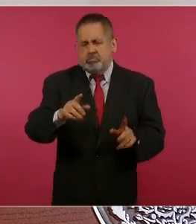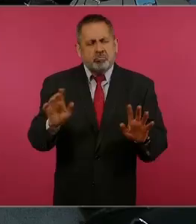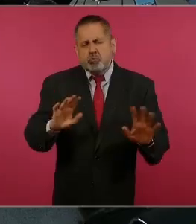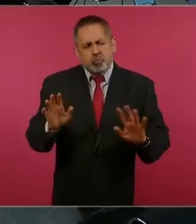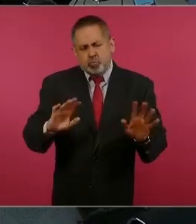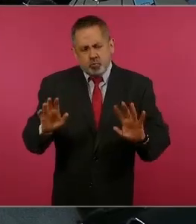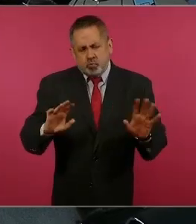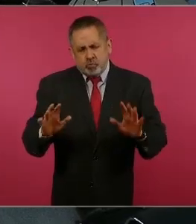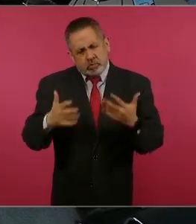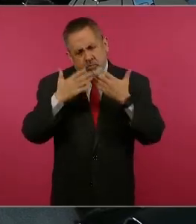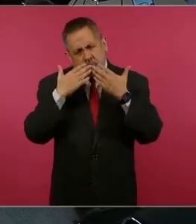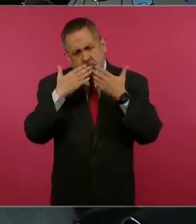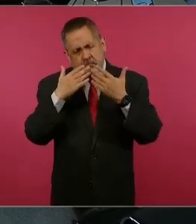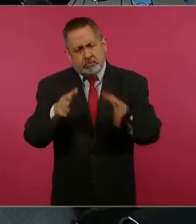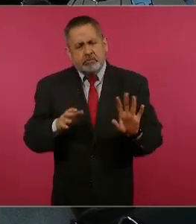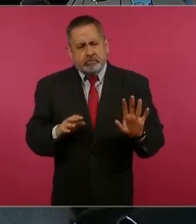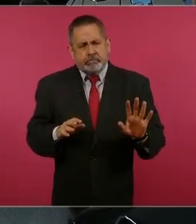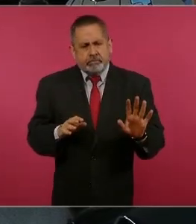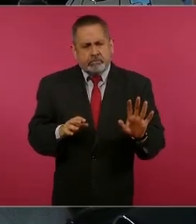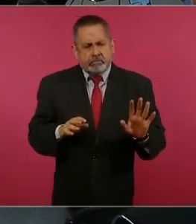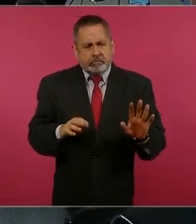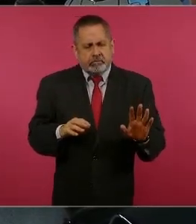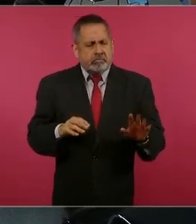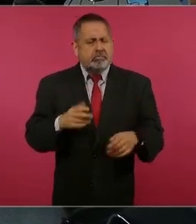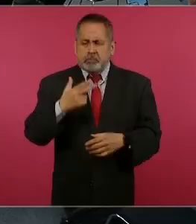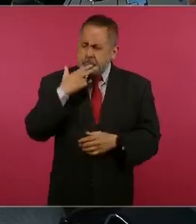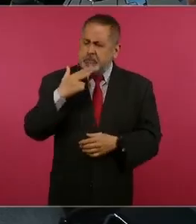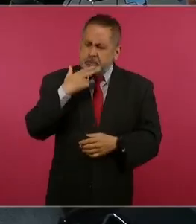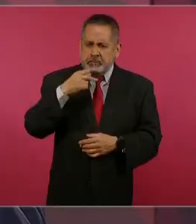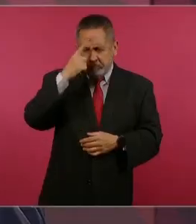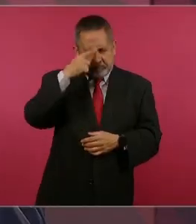es una contribución